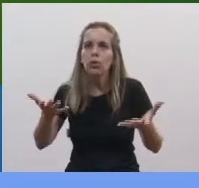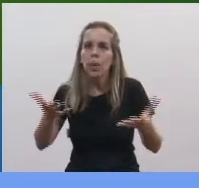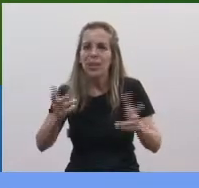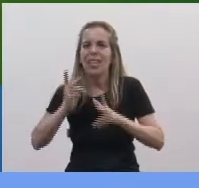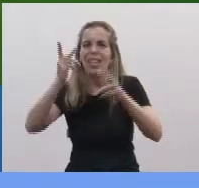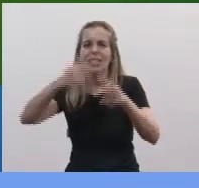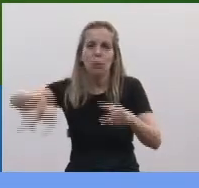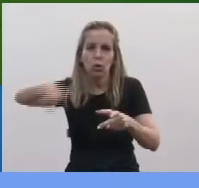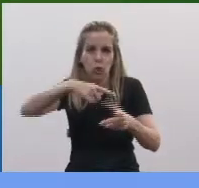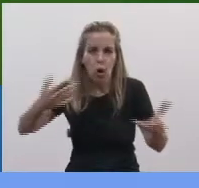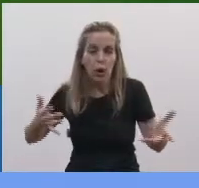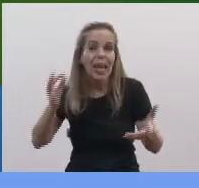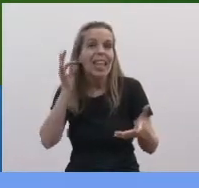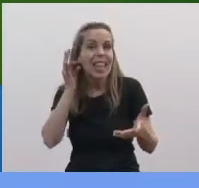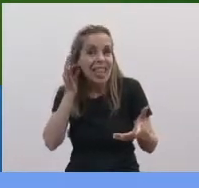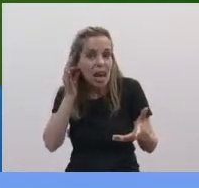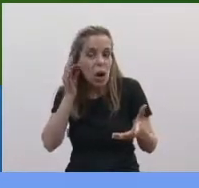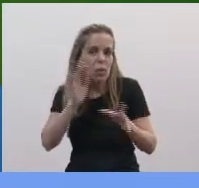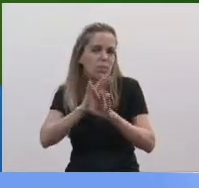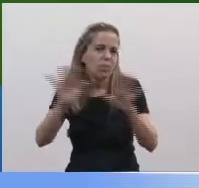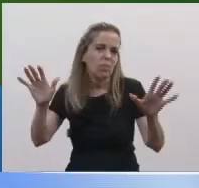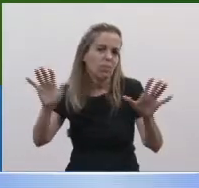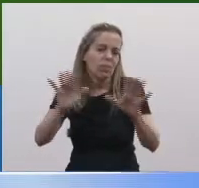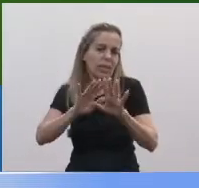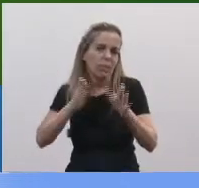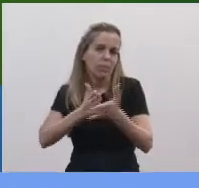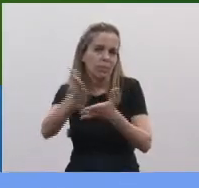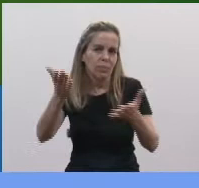oportunas decimos: Diego está más allá del bien y del mal.